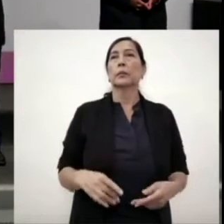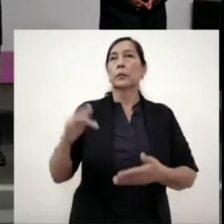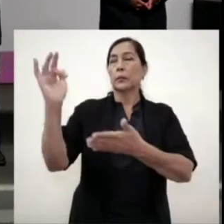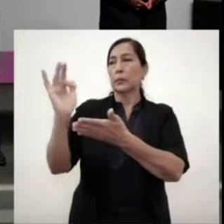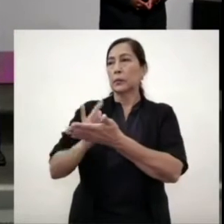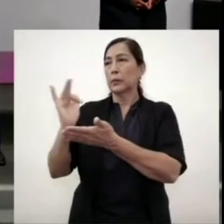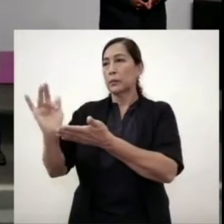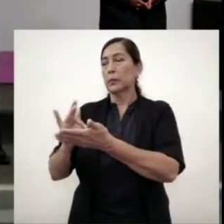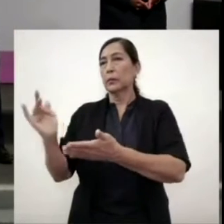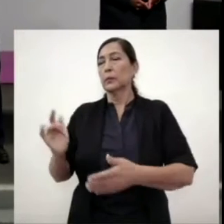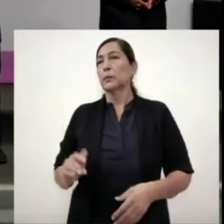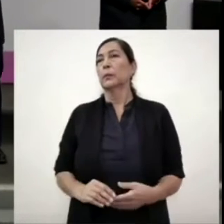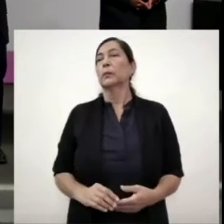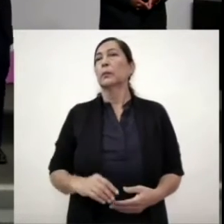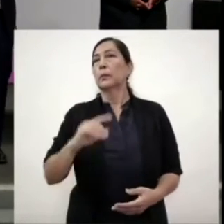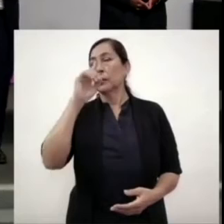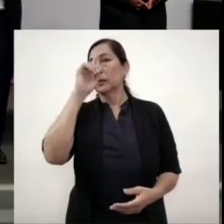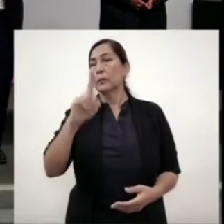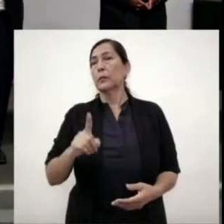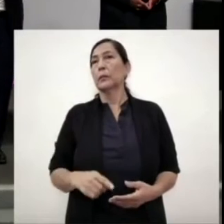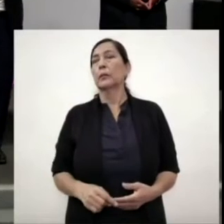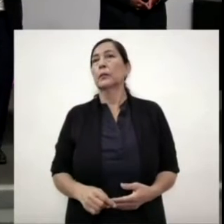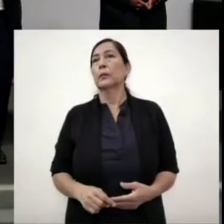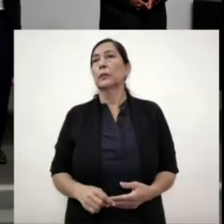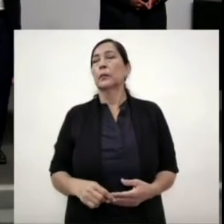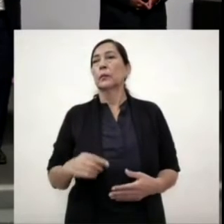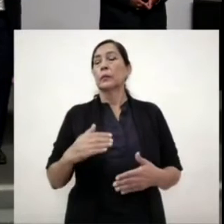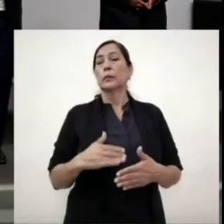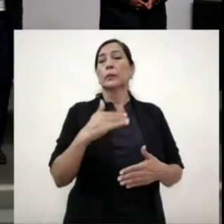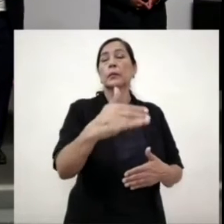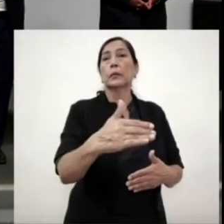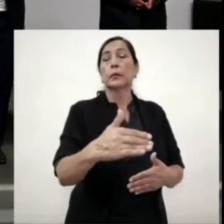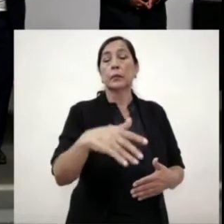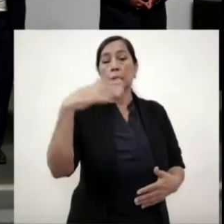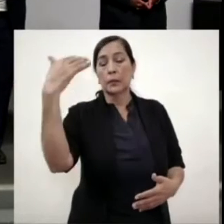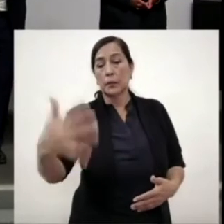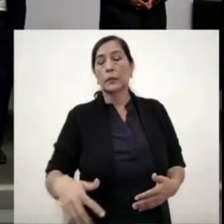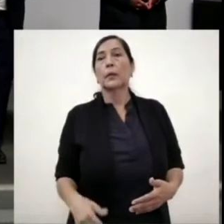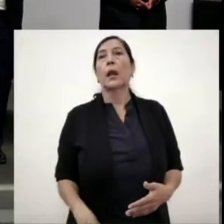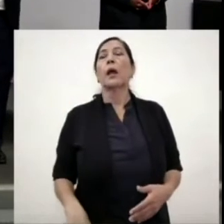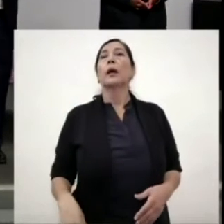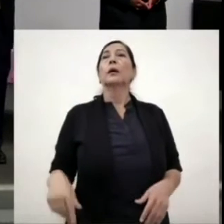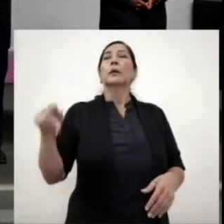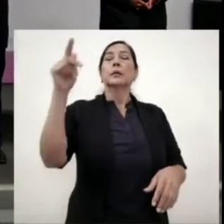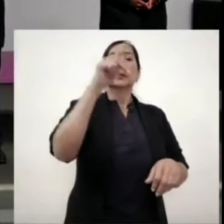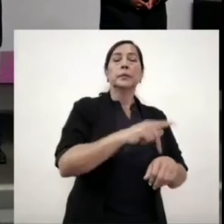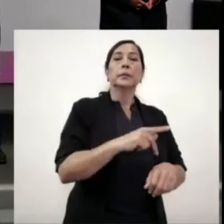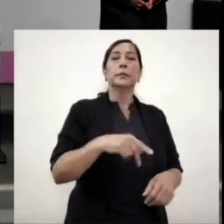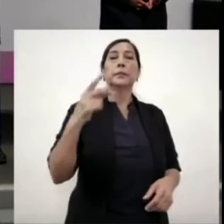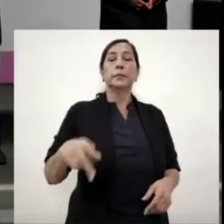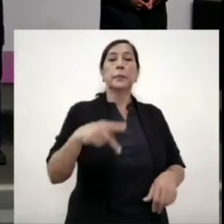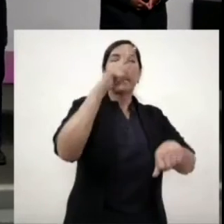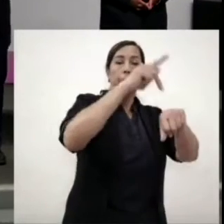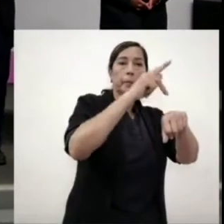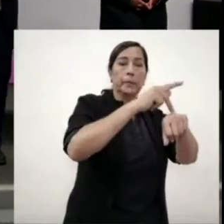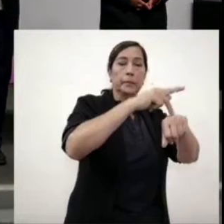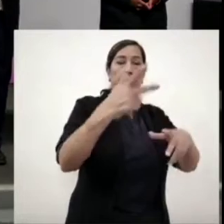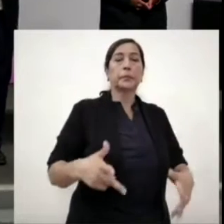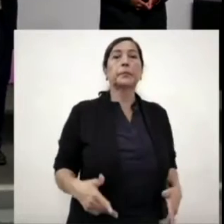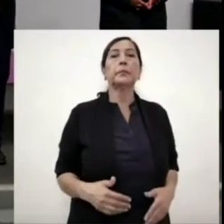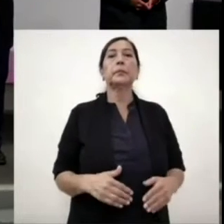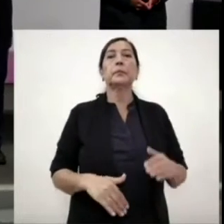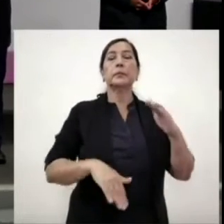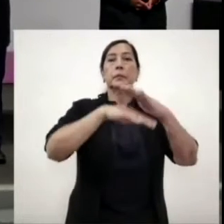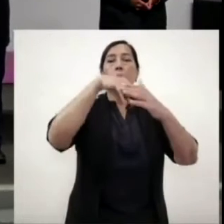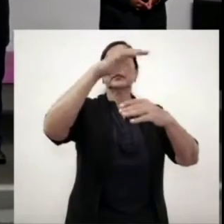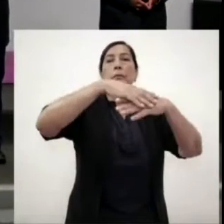en próximas fechas ya instalar, poner la primera piedra del Centro de Justicia Integral para la Mujer.